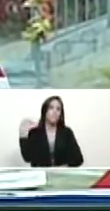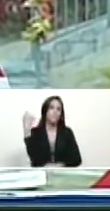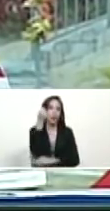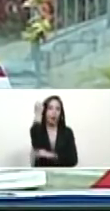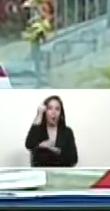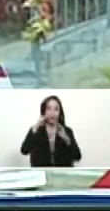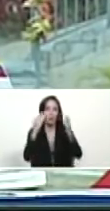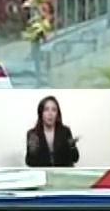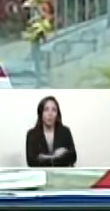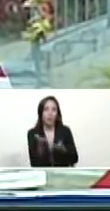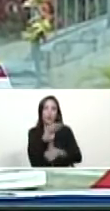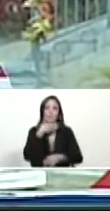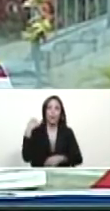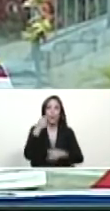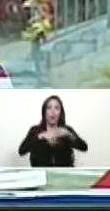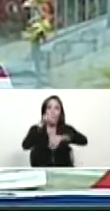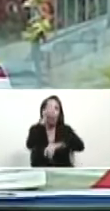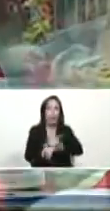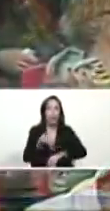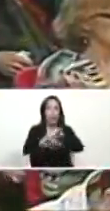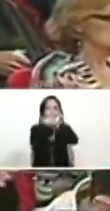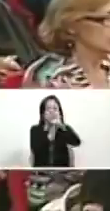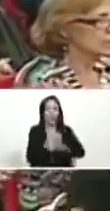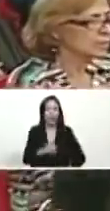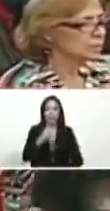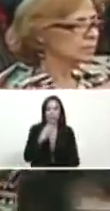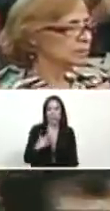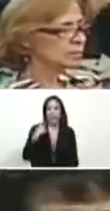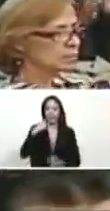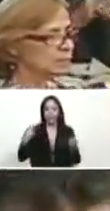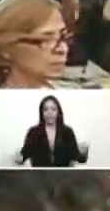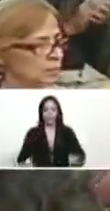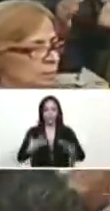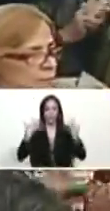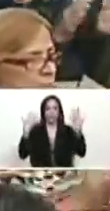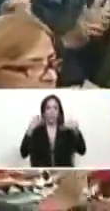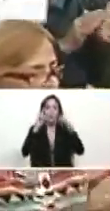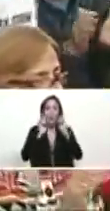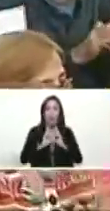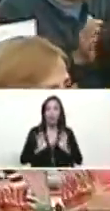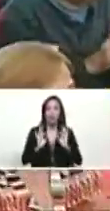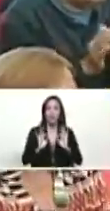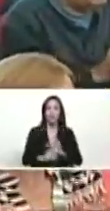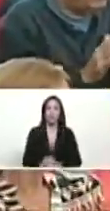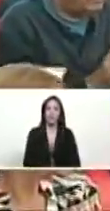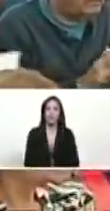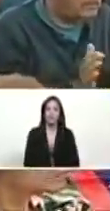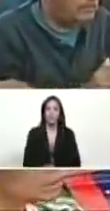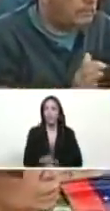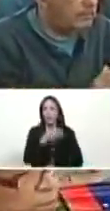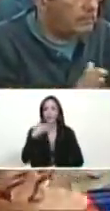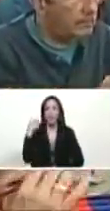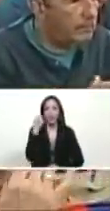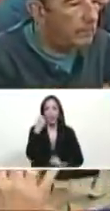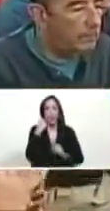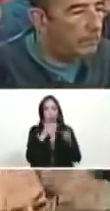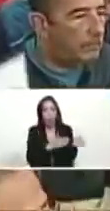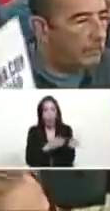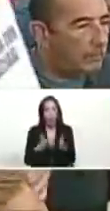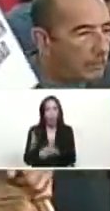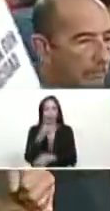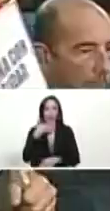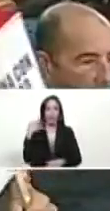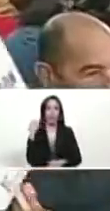del mundo, el más feliz, el más bello, el más brillante, el más limpio, el mejor organizado.